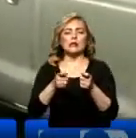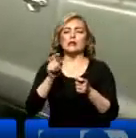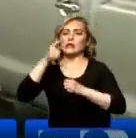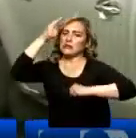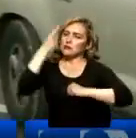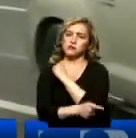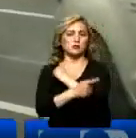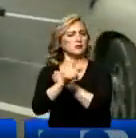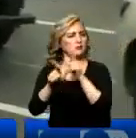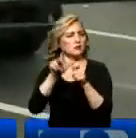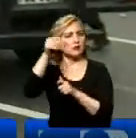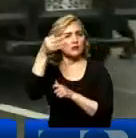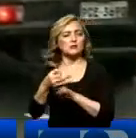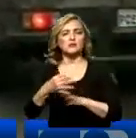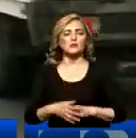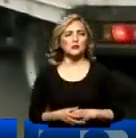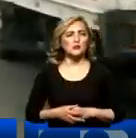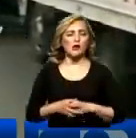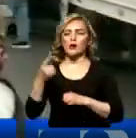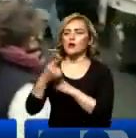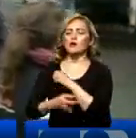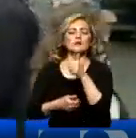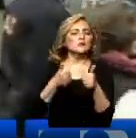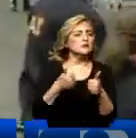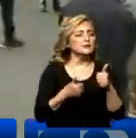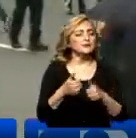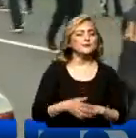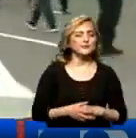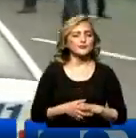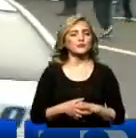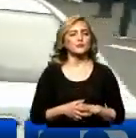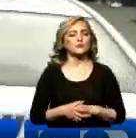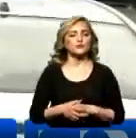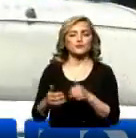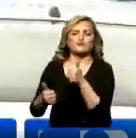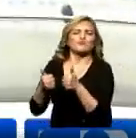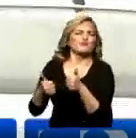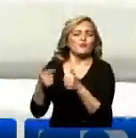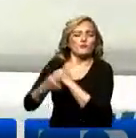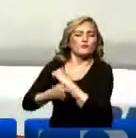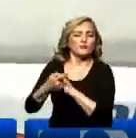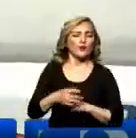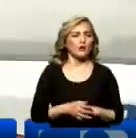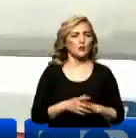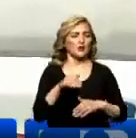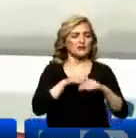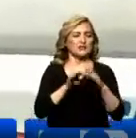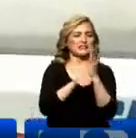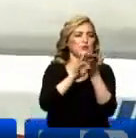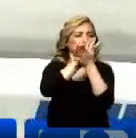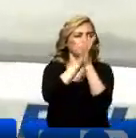sancionando a las personas que no cumplan con esto. ¿Cuál es la sanción? En este caso tenemos $100 para las personas que entran sin